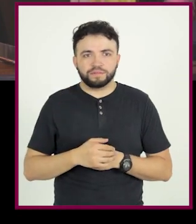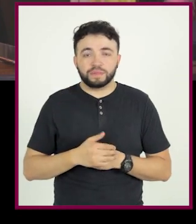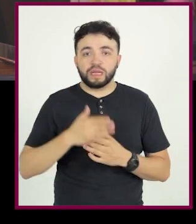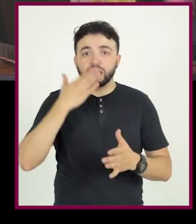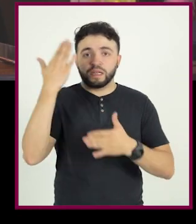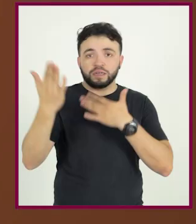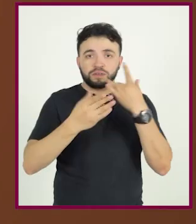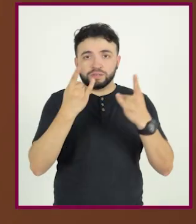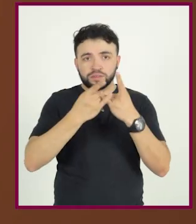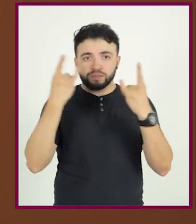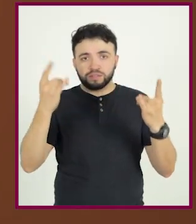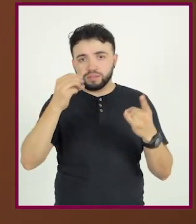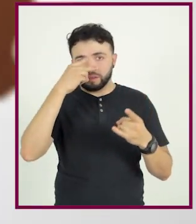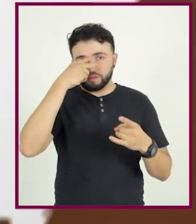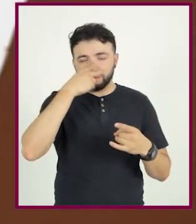Agatha.